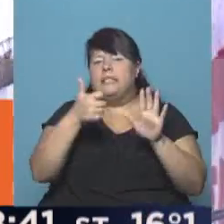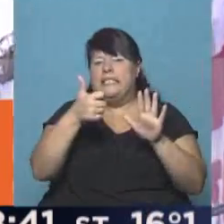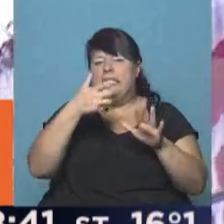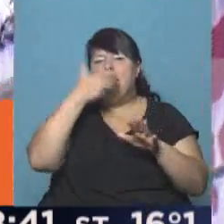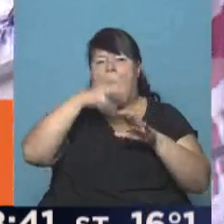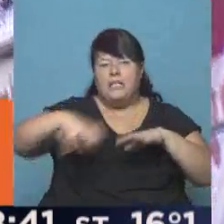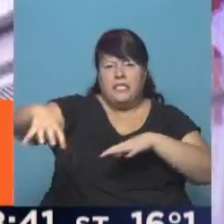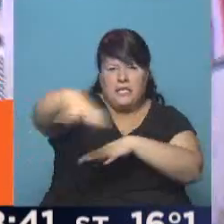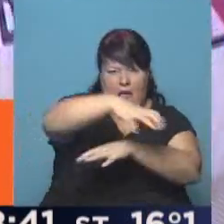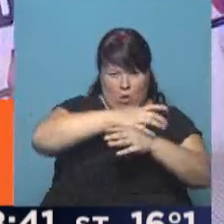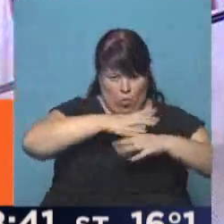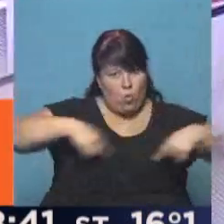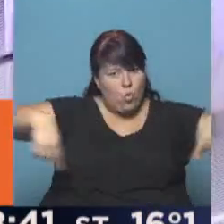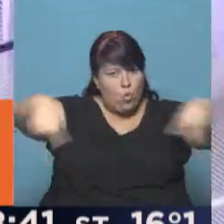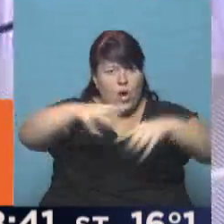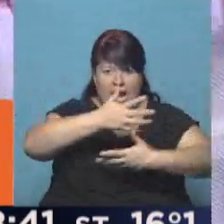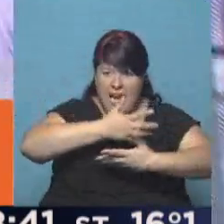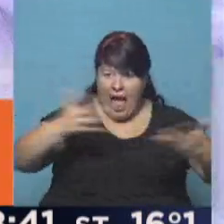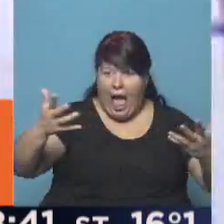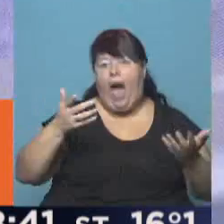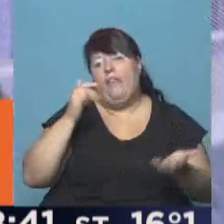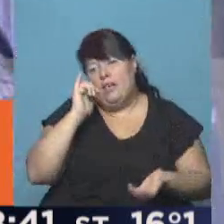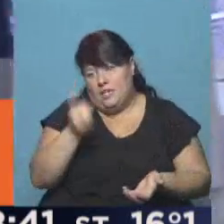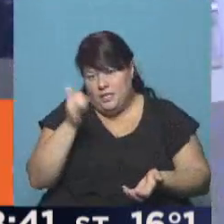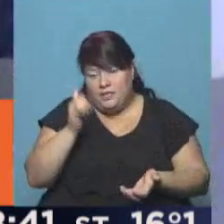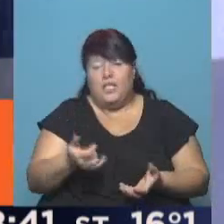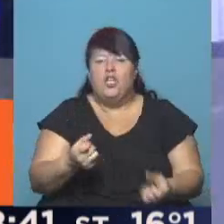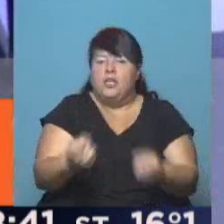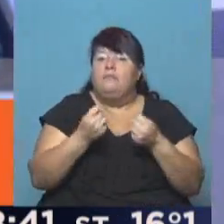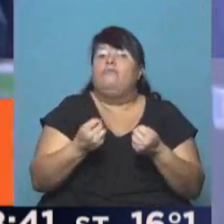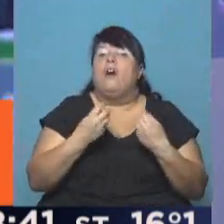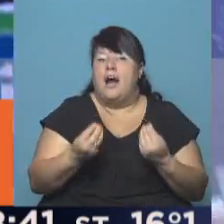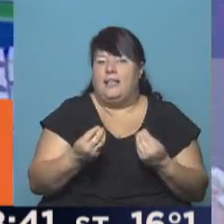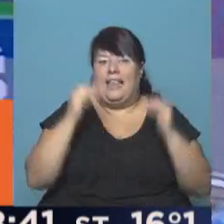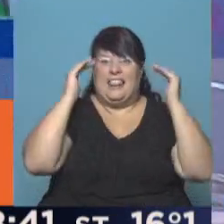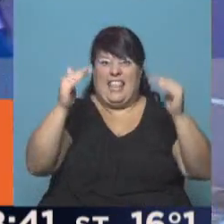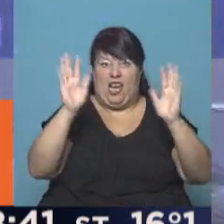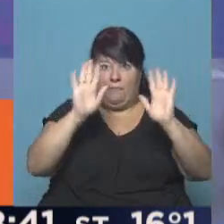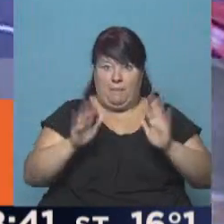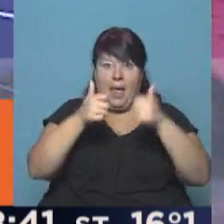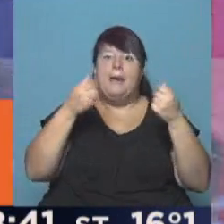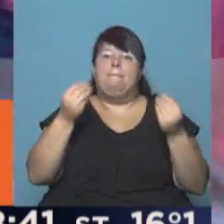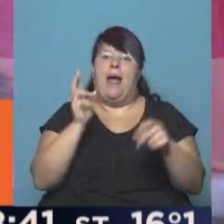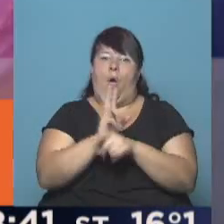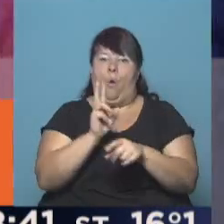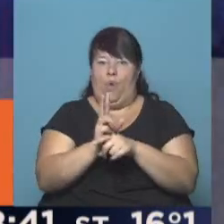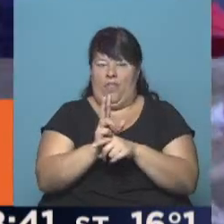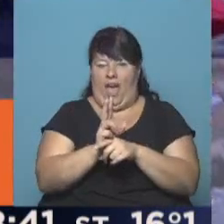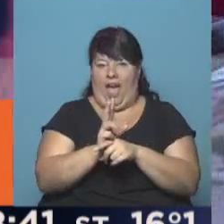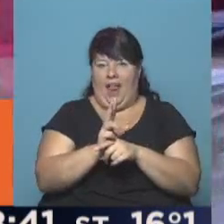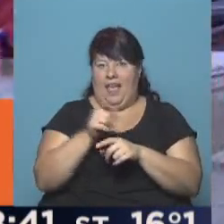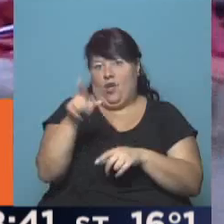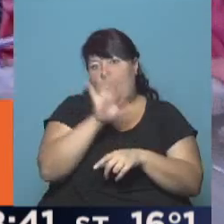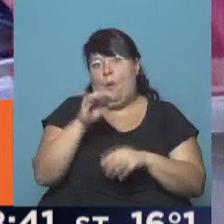manzanas en un perímetro muy grande y si claro se han hecho fuertes en los techos e intentando sostener la